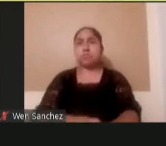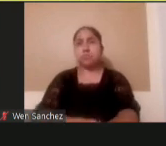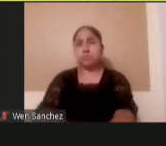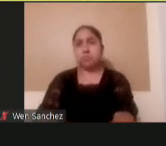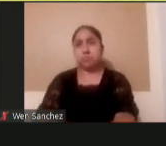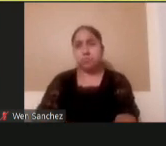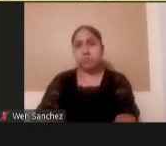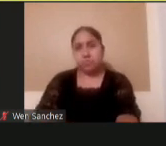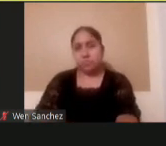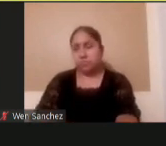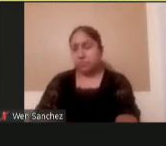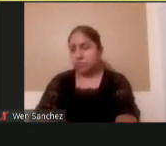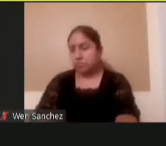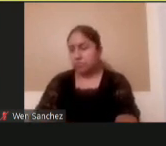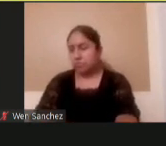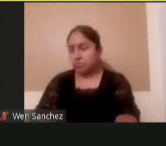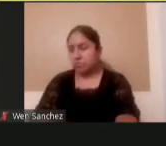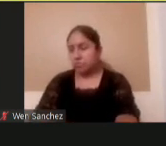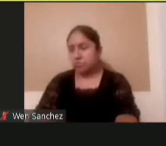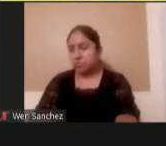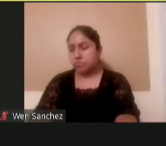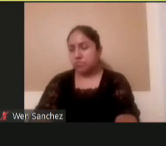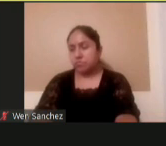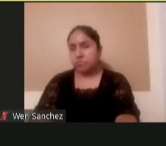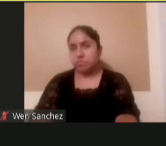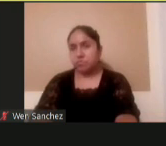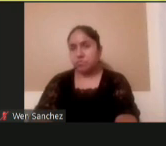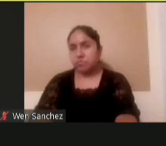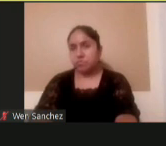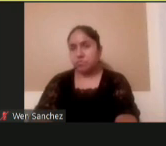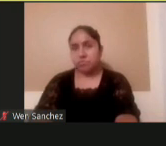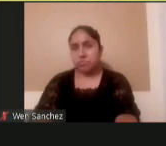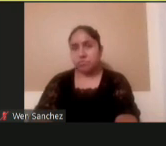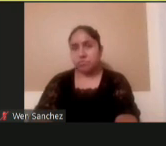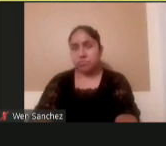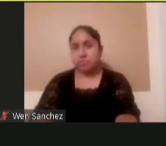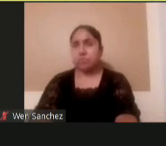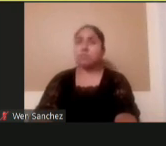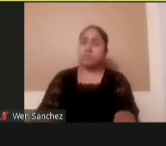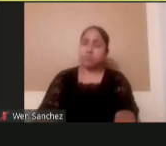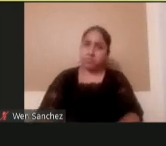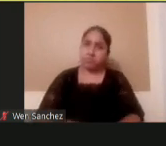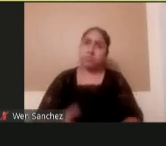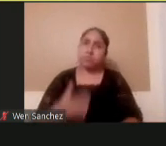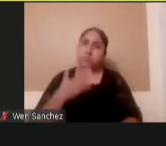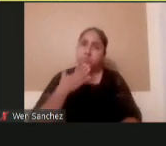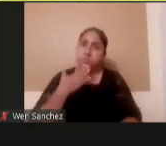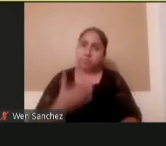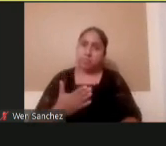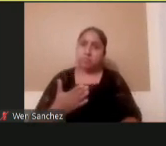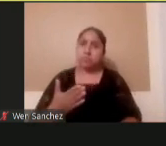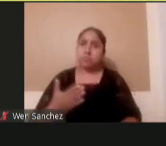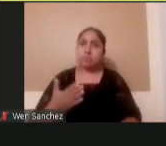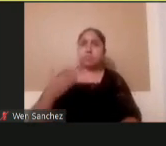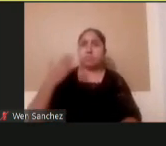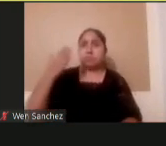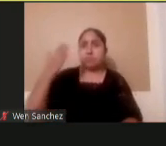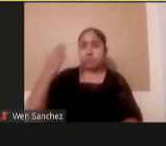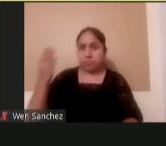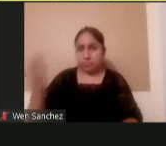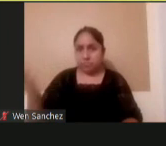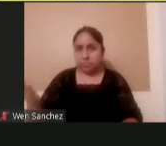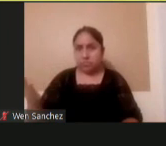Bueno, sí, me acordé cuando era diputado. Con la venia del señor presidente del